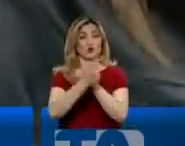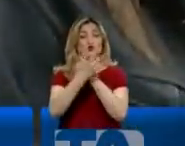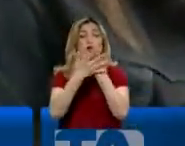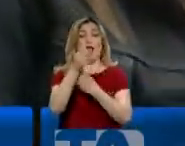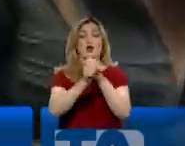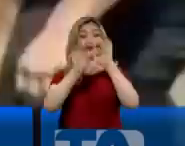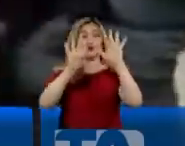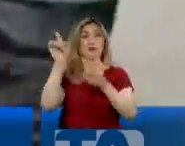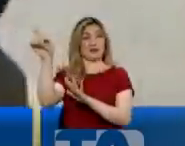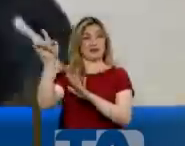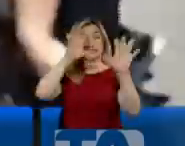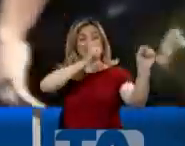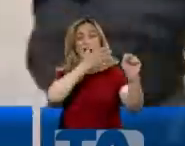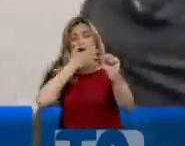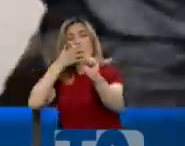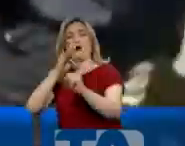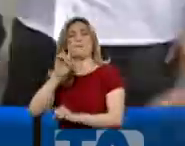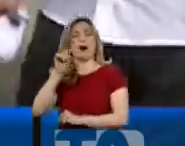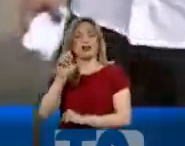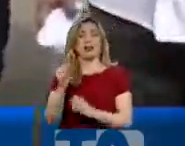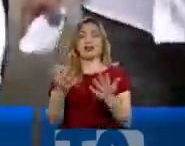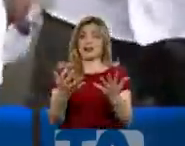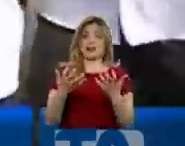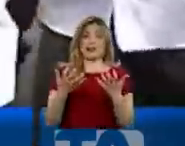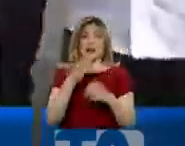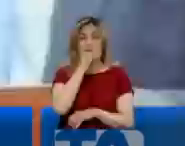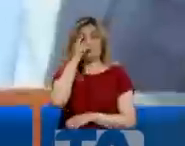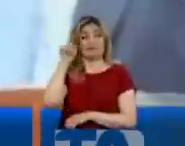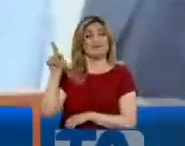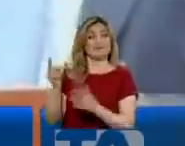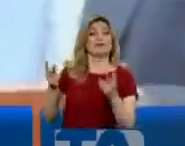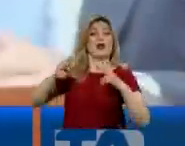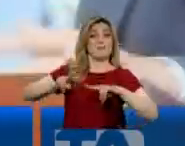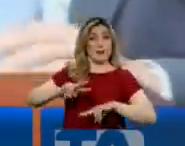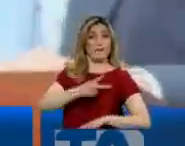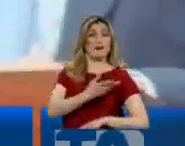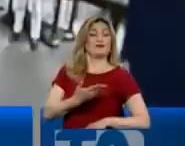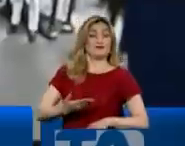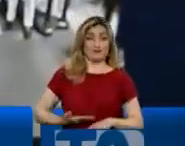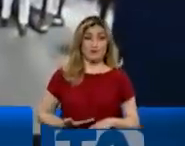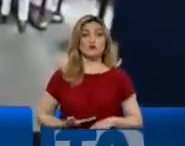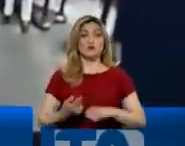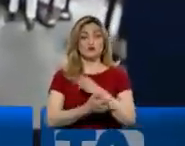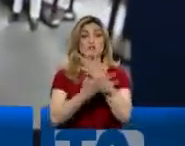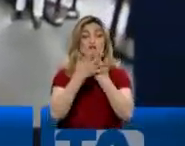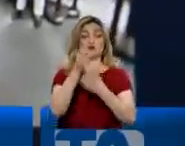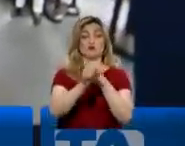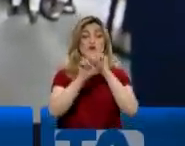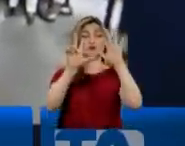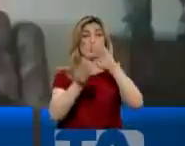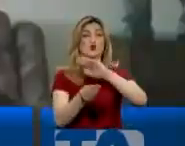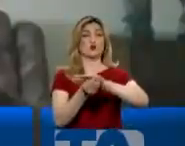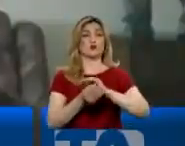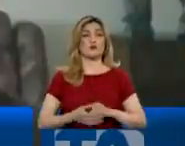cárcel por el caso balda también intentó candidatizarse y el mismo rafael correa quiso aspirar a la vicepresidencia pese a haber sido condenado por el caso